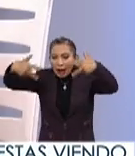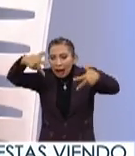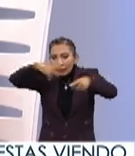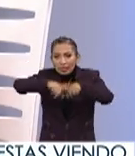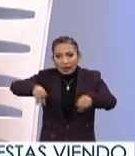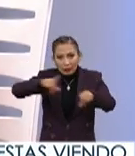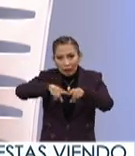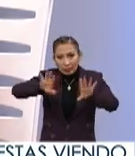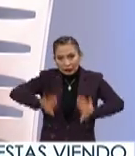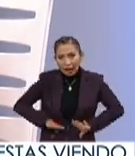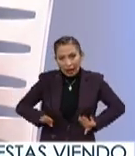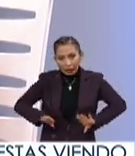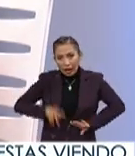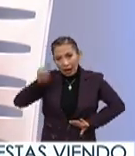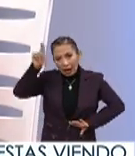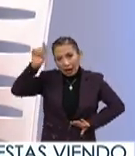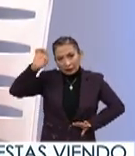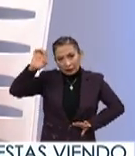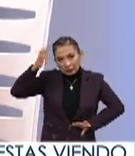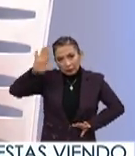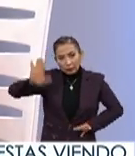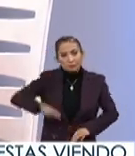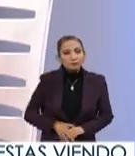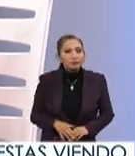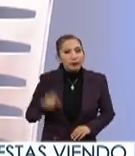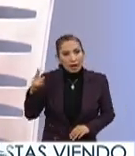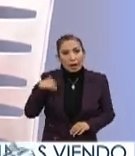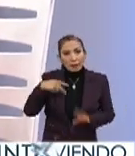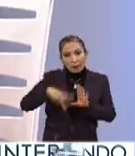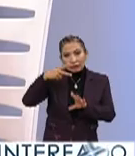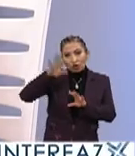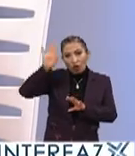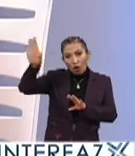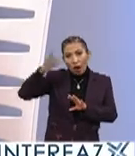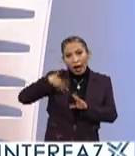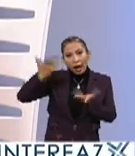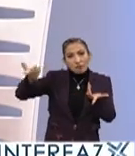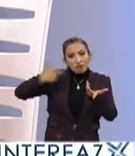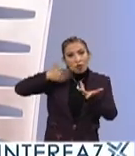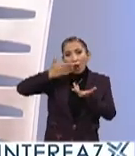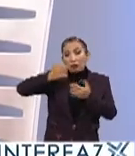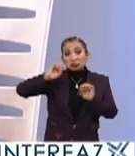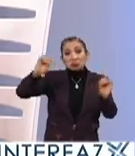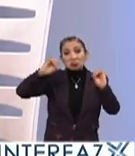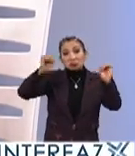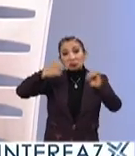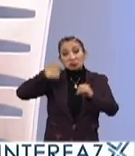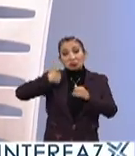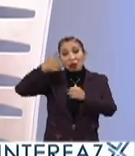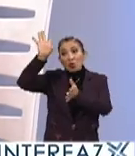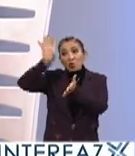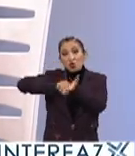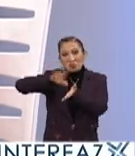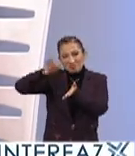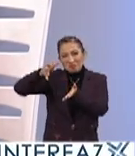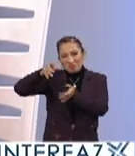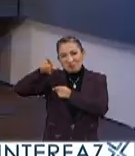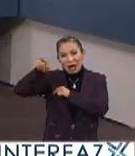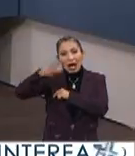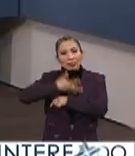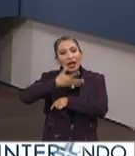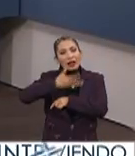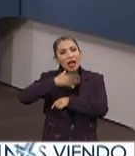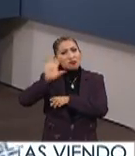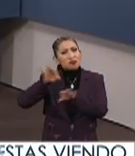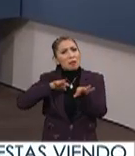diferentes características allá en el espacio, en el vacío del espacio, en la microgravedad. Entonces realmente tiene